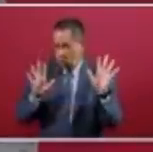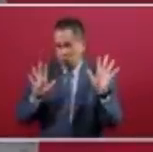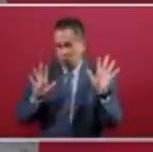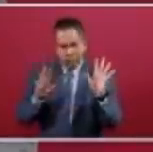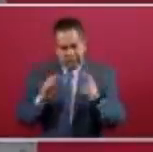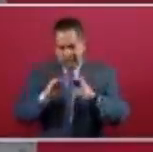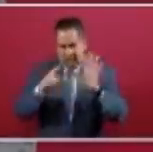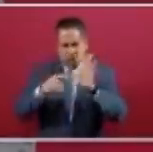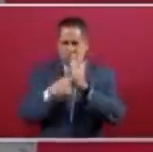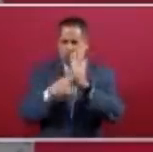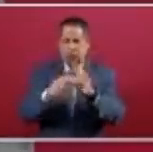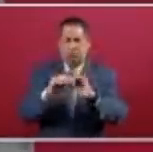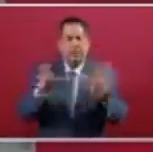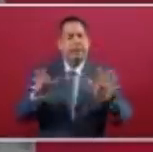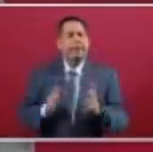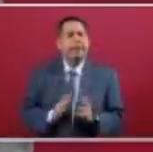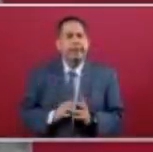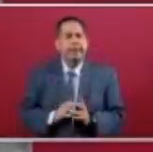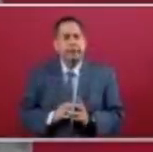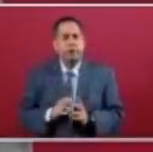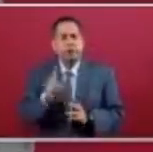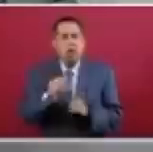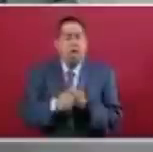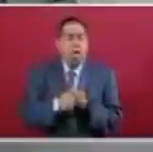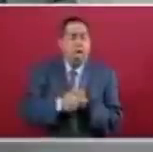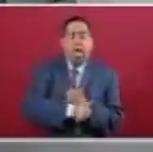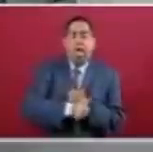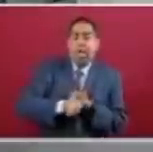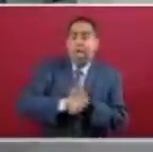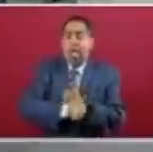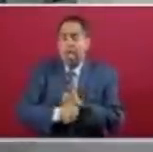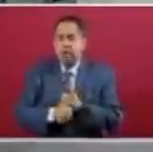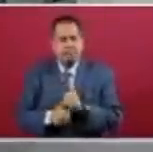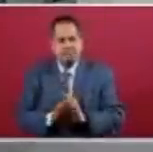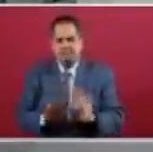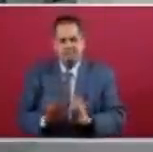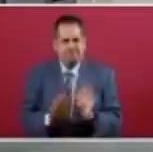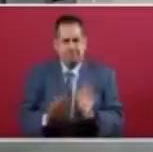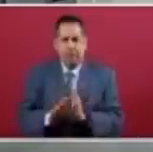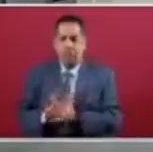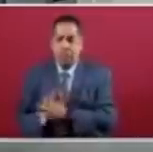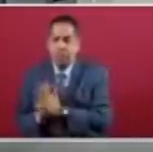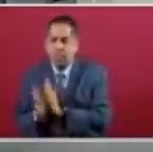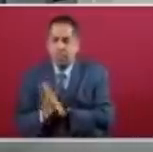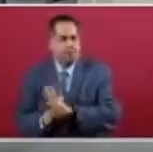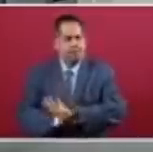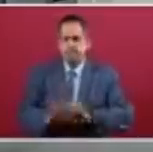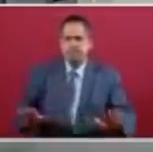tengamos, porque no vamos a ser tapadera, no vamos a ser cómplices.